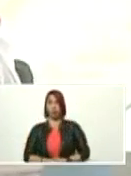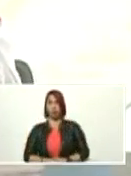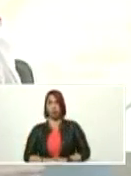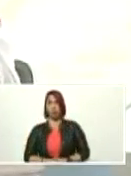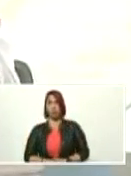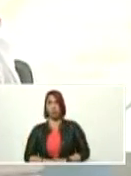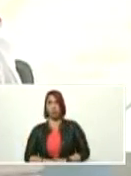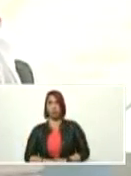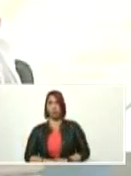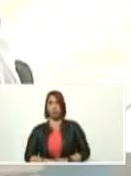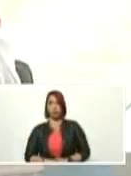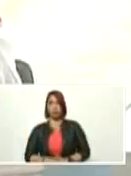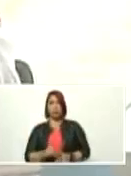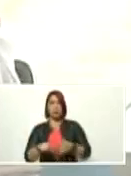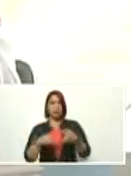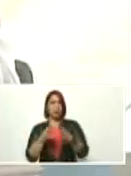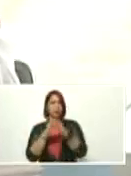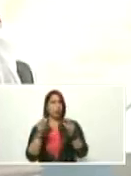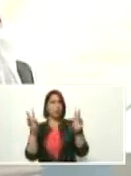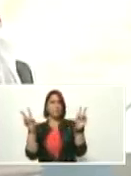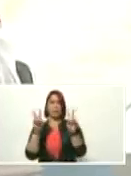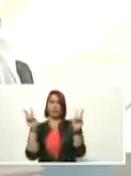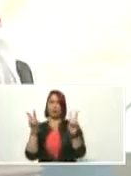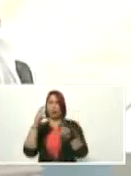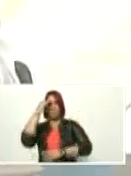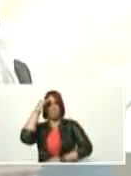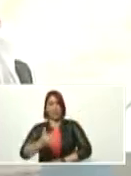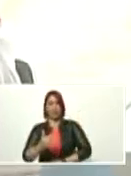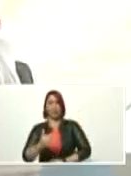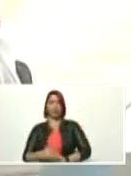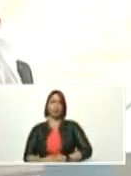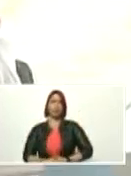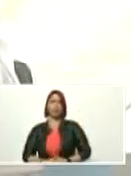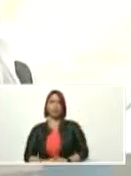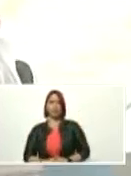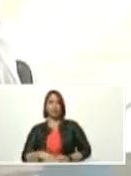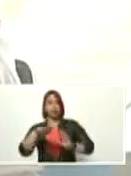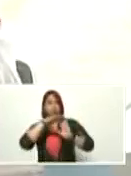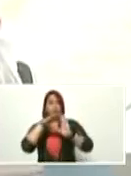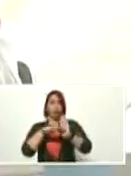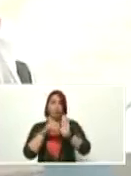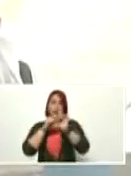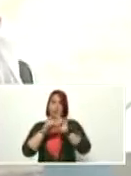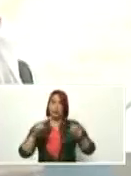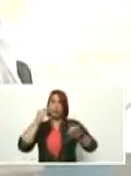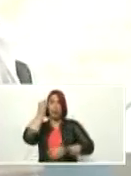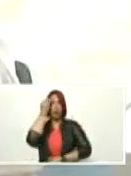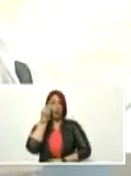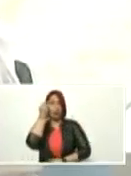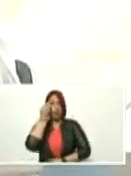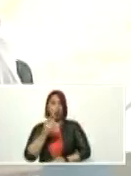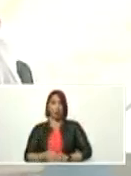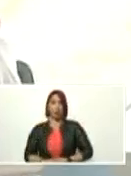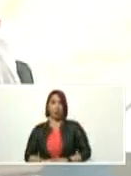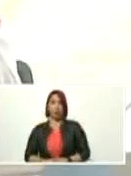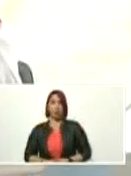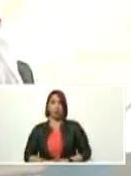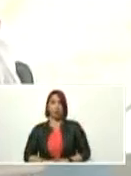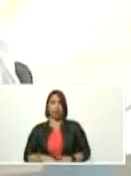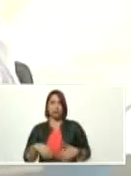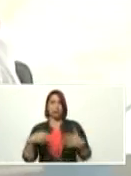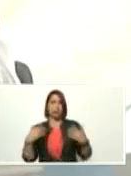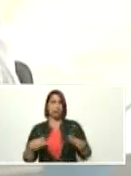Luego, como toda victoria militar, en condiciones adversas, le costó